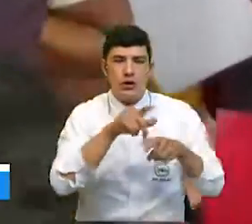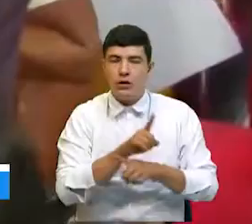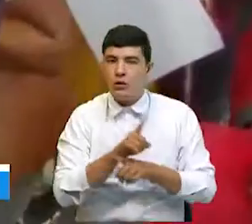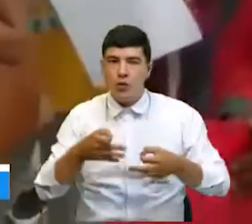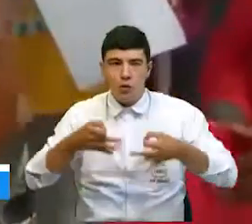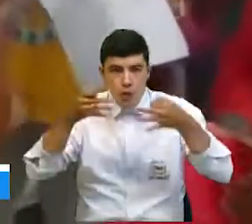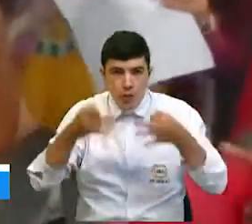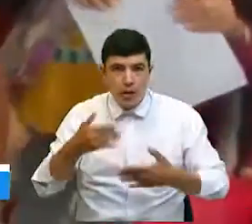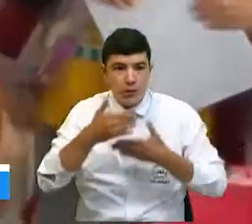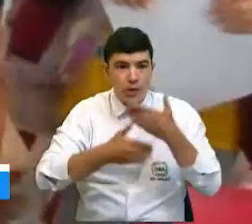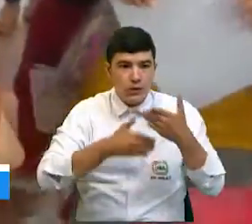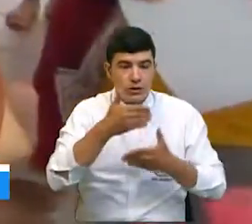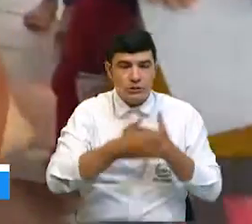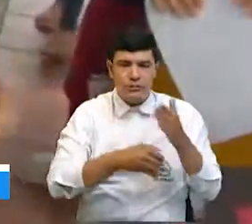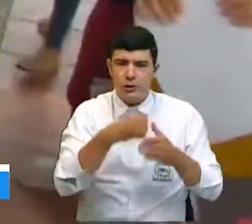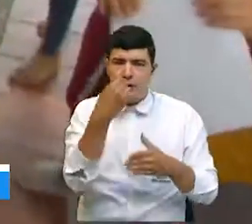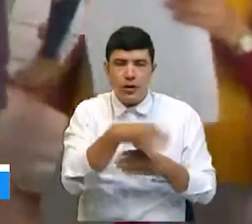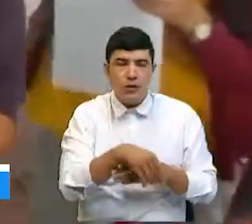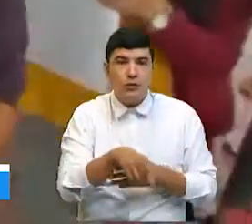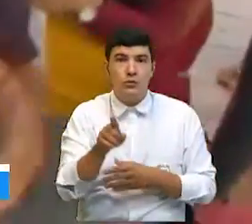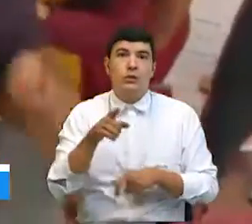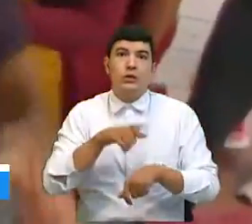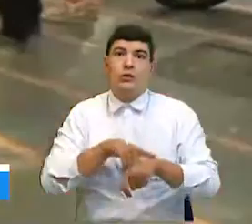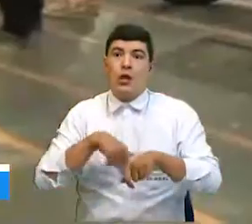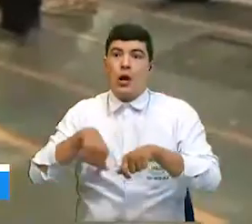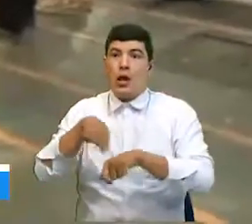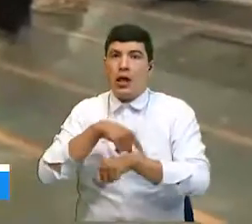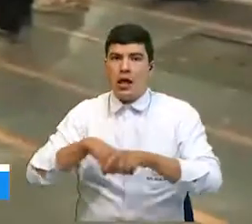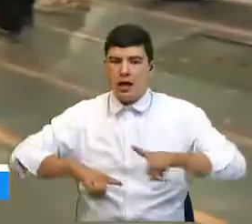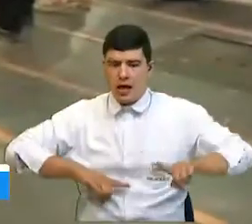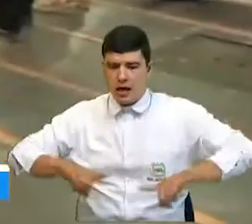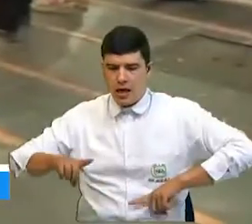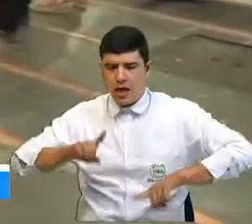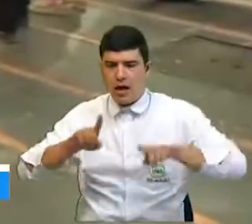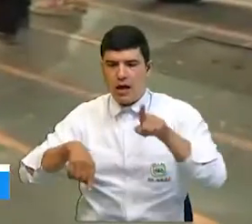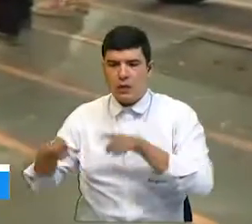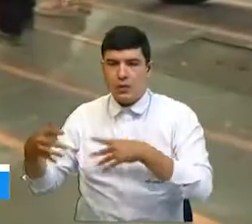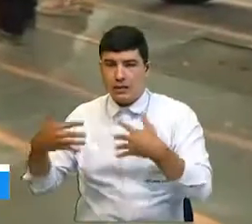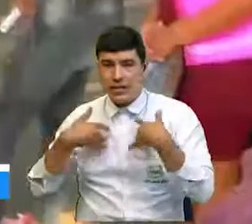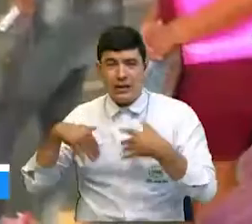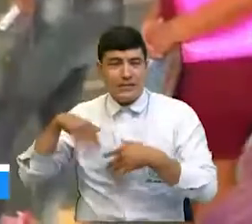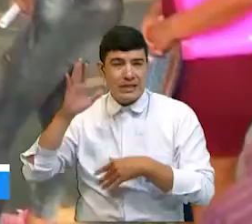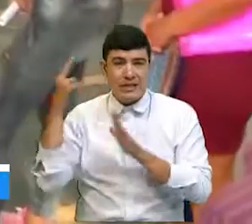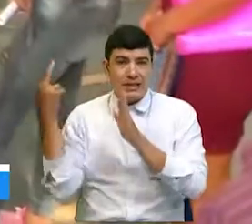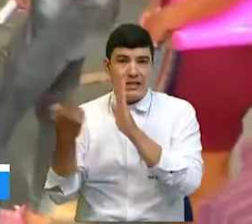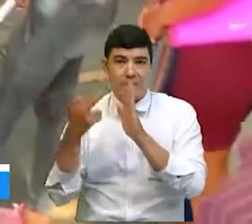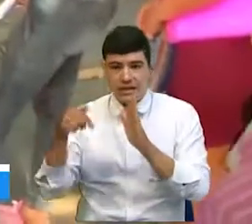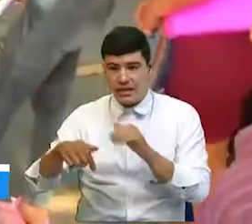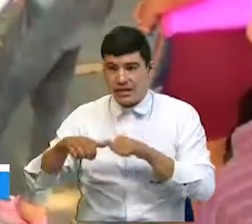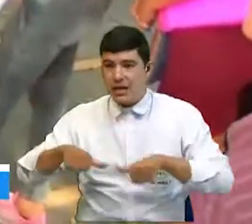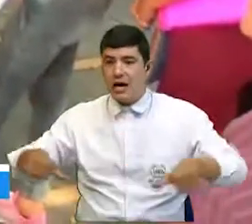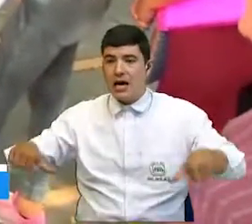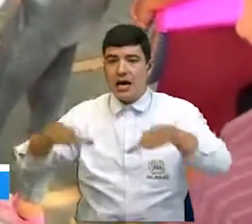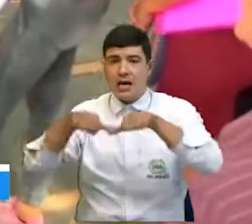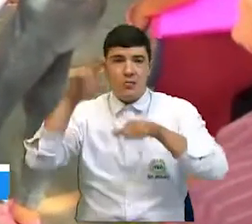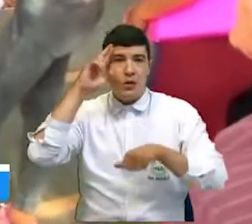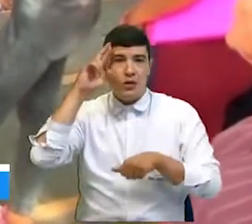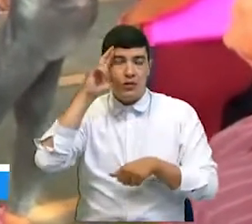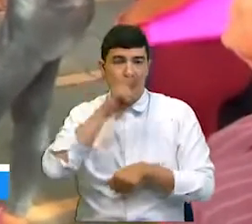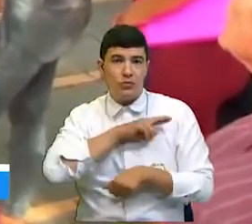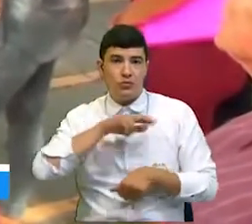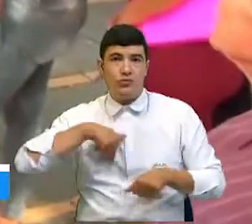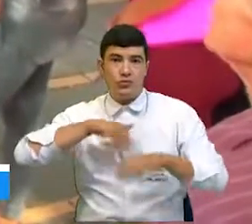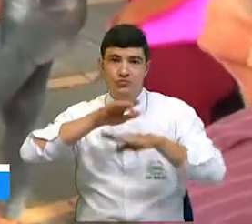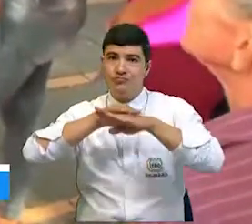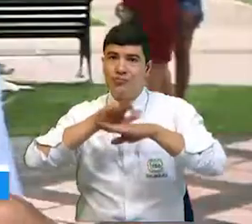procesos de alto costo y demora en los trámites administrativos son algunas de las quejas más reiteradas en esta región. Nosotros qué llamado hacemos al gobierno